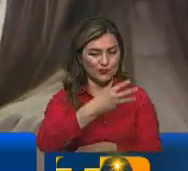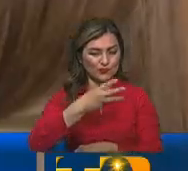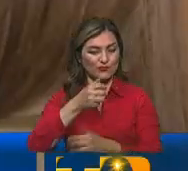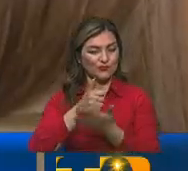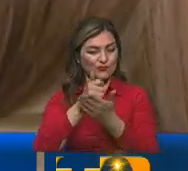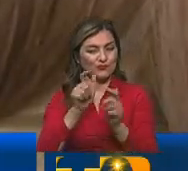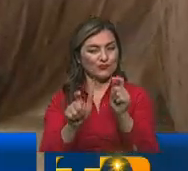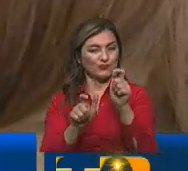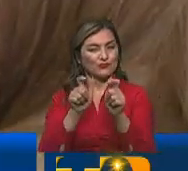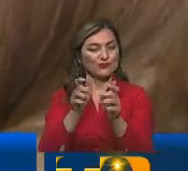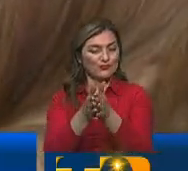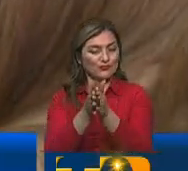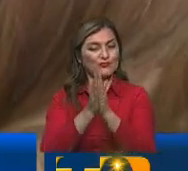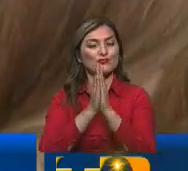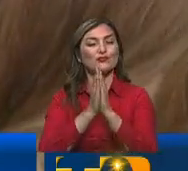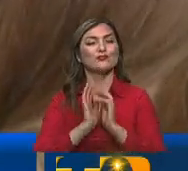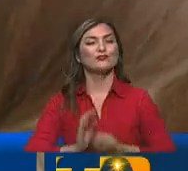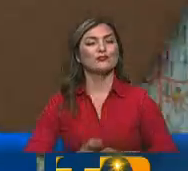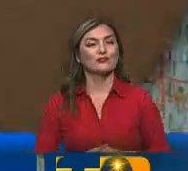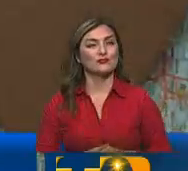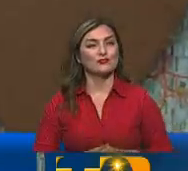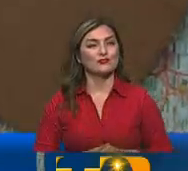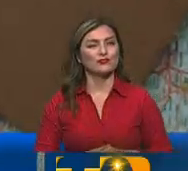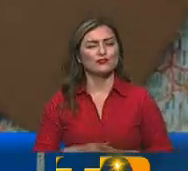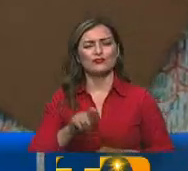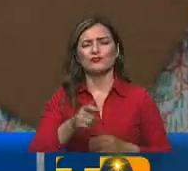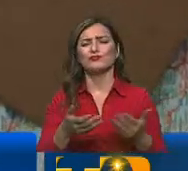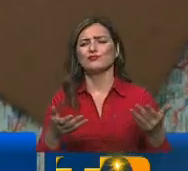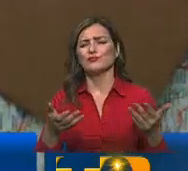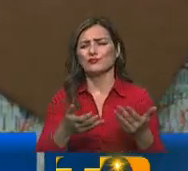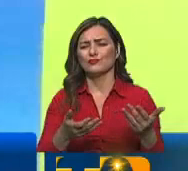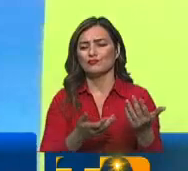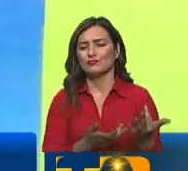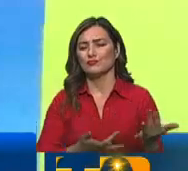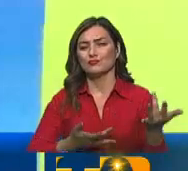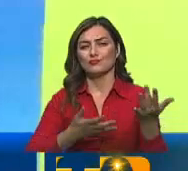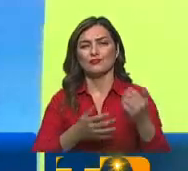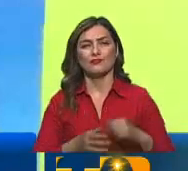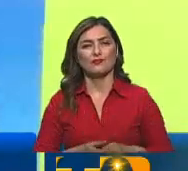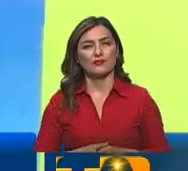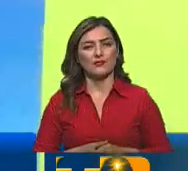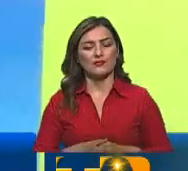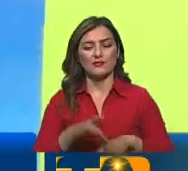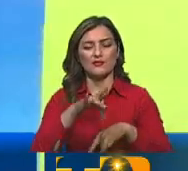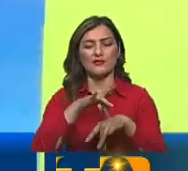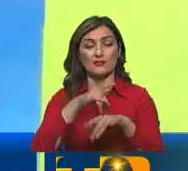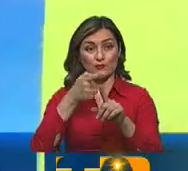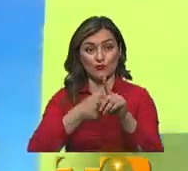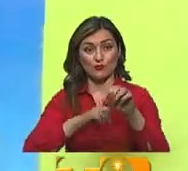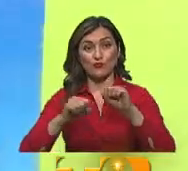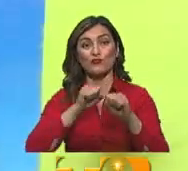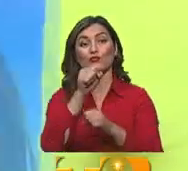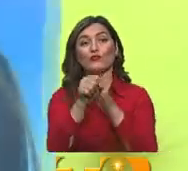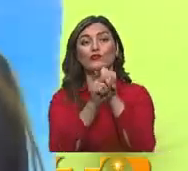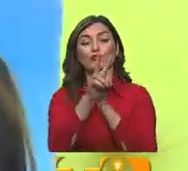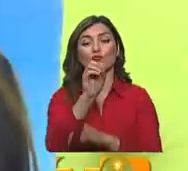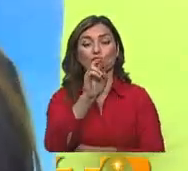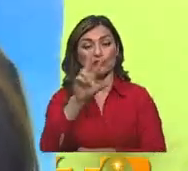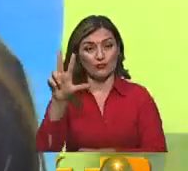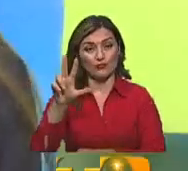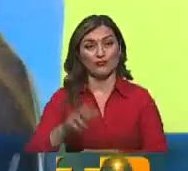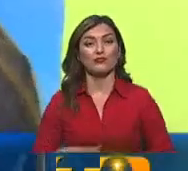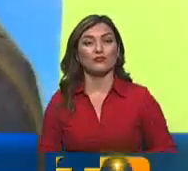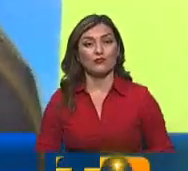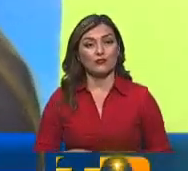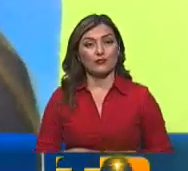los ciudadanos en sus solicitudes, la alta demanda genera un tiempo de espera. Actualmente las citas están para mayo del 2023, lo que